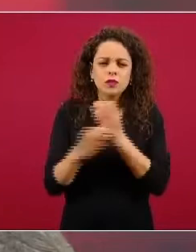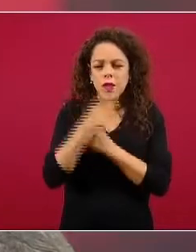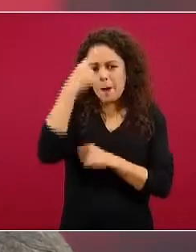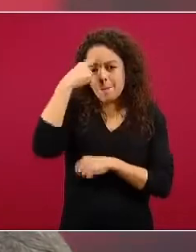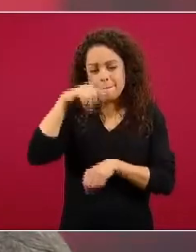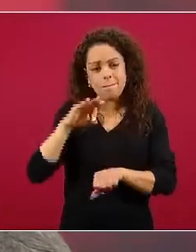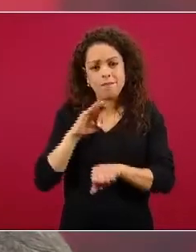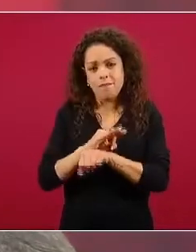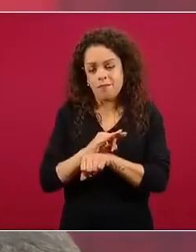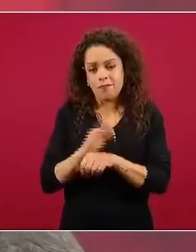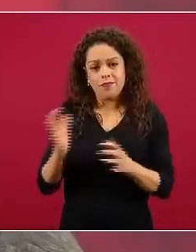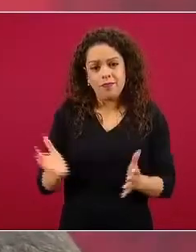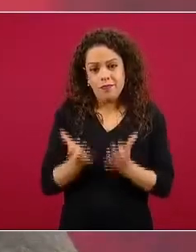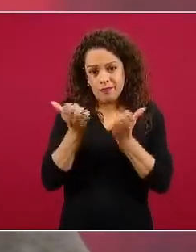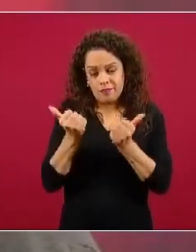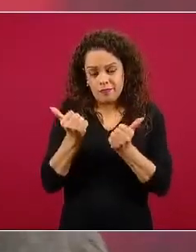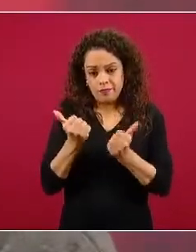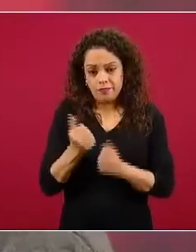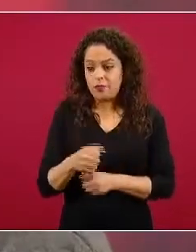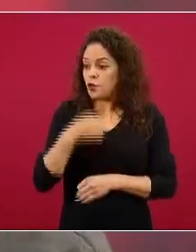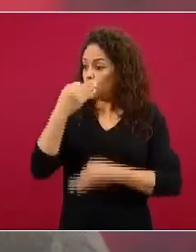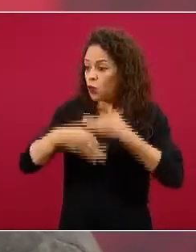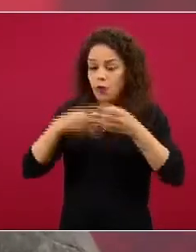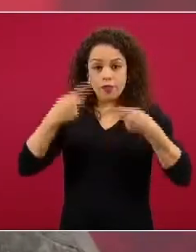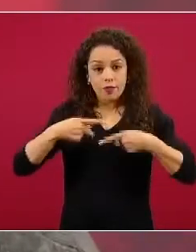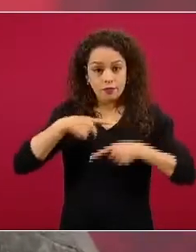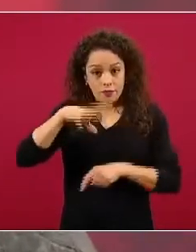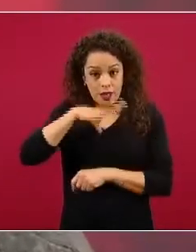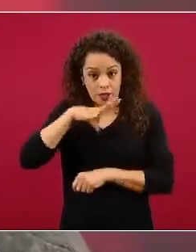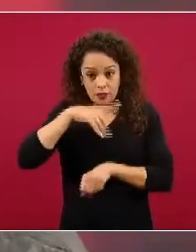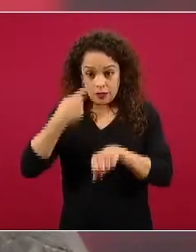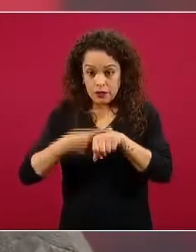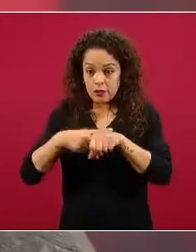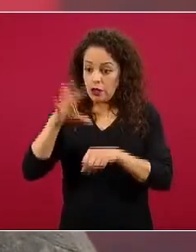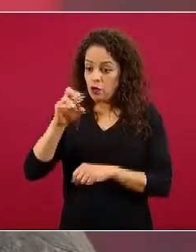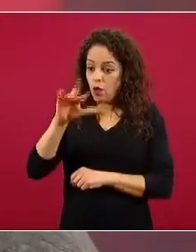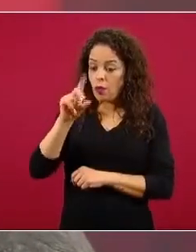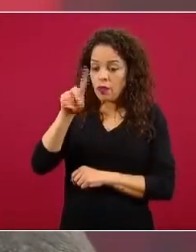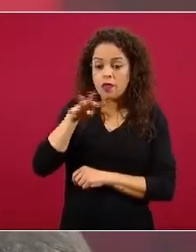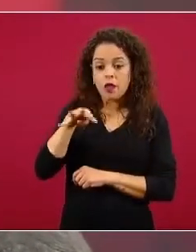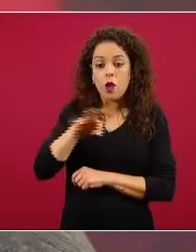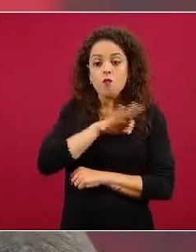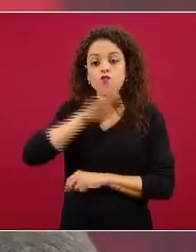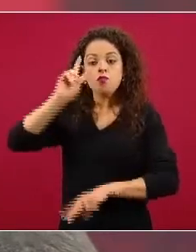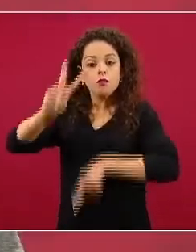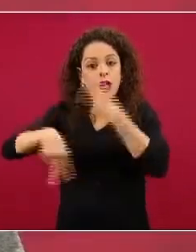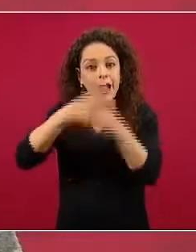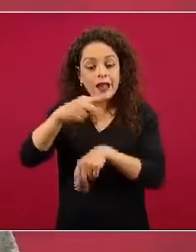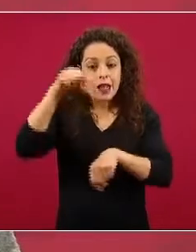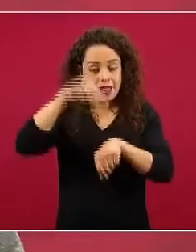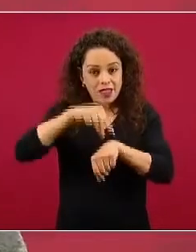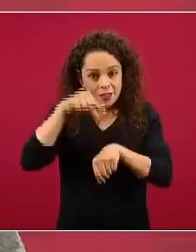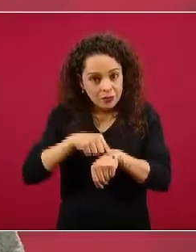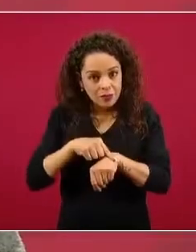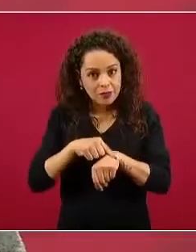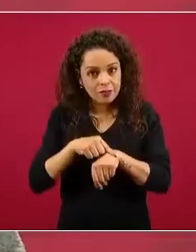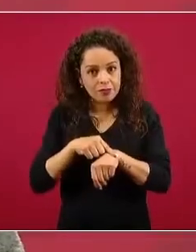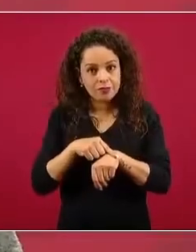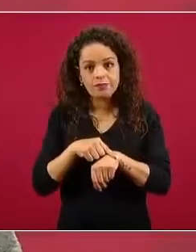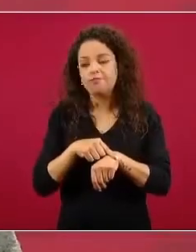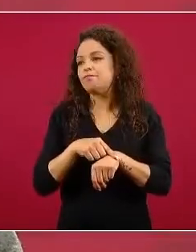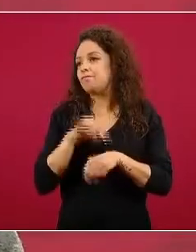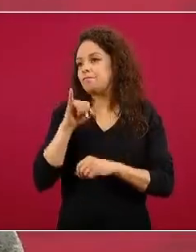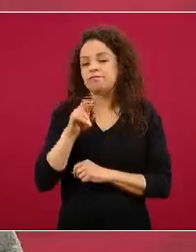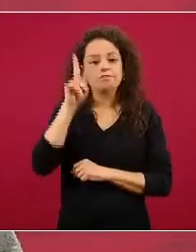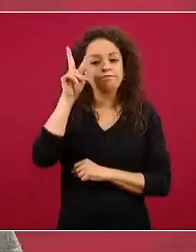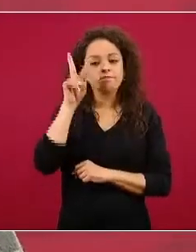que tienen COVID-19 fueran a atención médica siguiendo este criterio, definitivamente